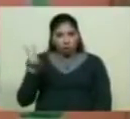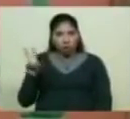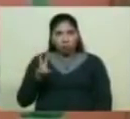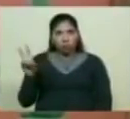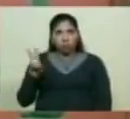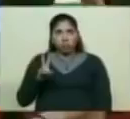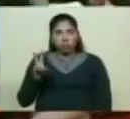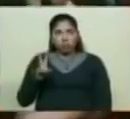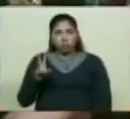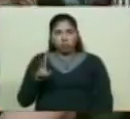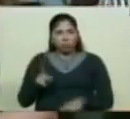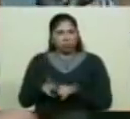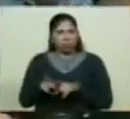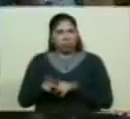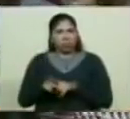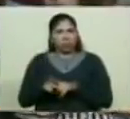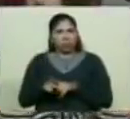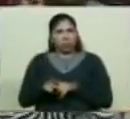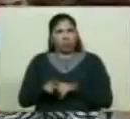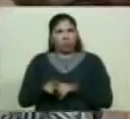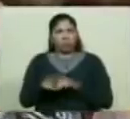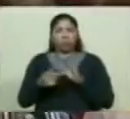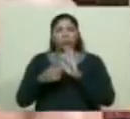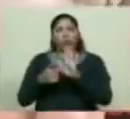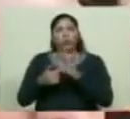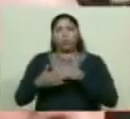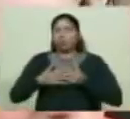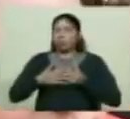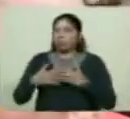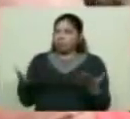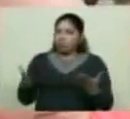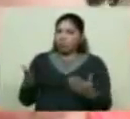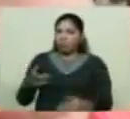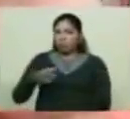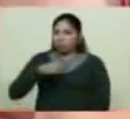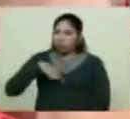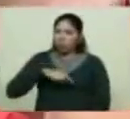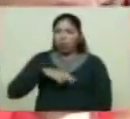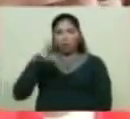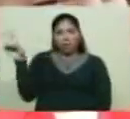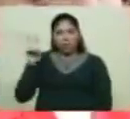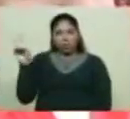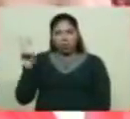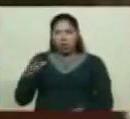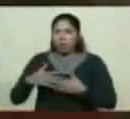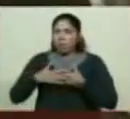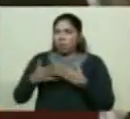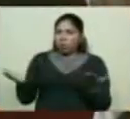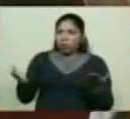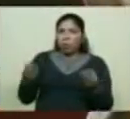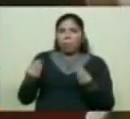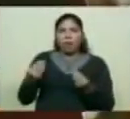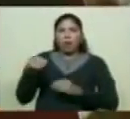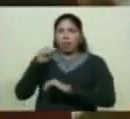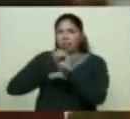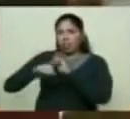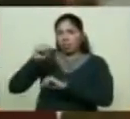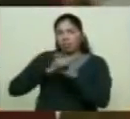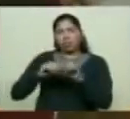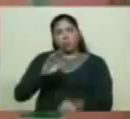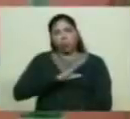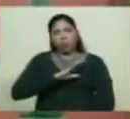no es muestra de la voluntad indeclinable de la mayoría de los venezolanos y las venezolanas por defender su dignidad